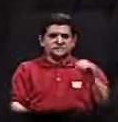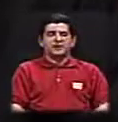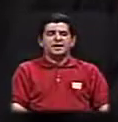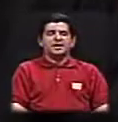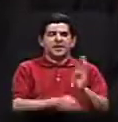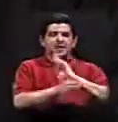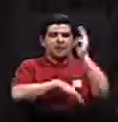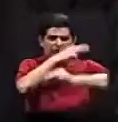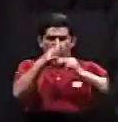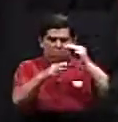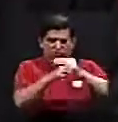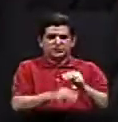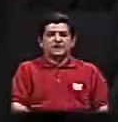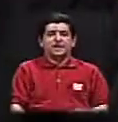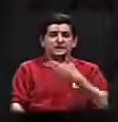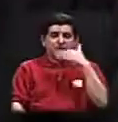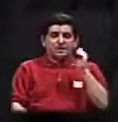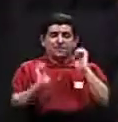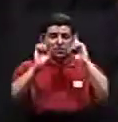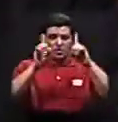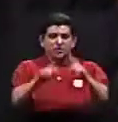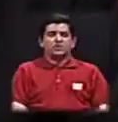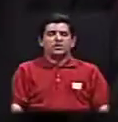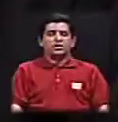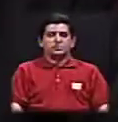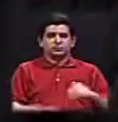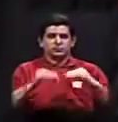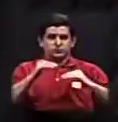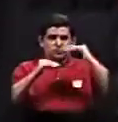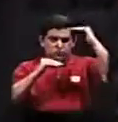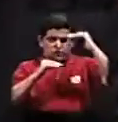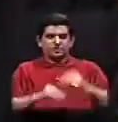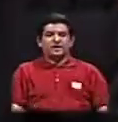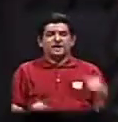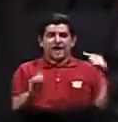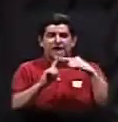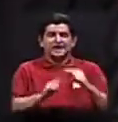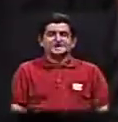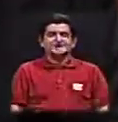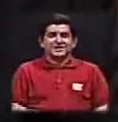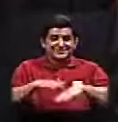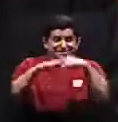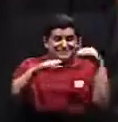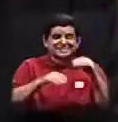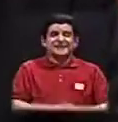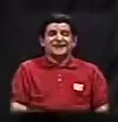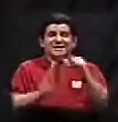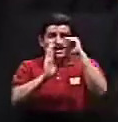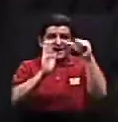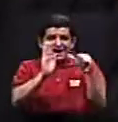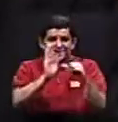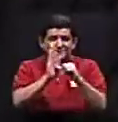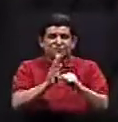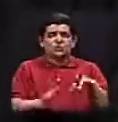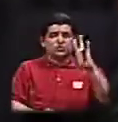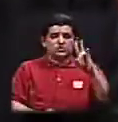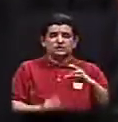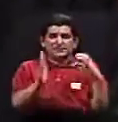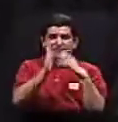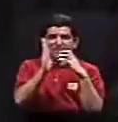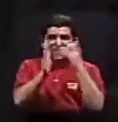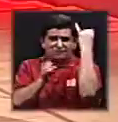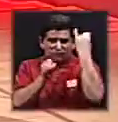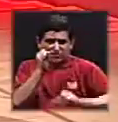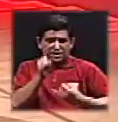de mejoramiento de la educación superior, hasta tanto se excluye el párrafo final del artículo 7. Y dice, ese artículo